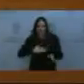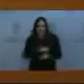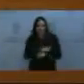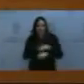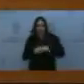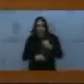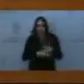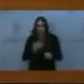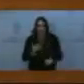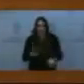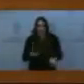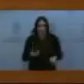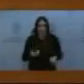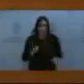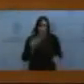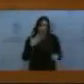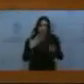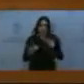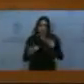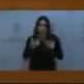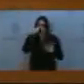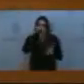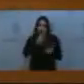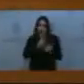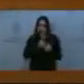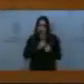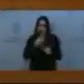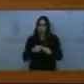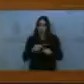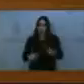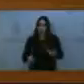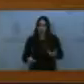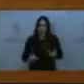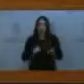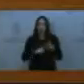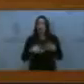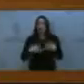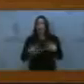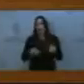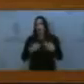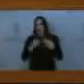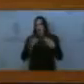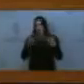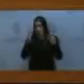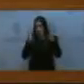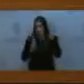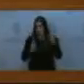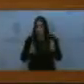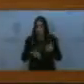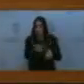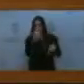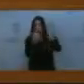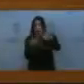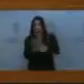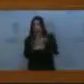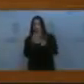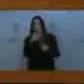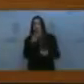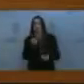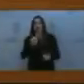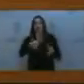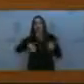Gobierno. Clara torpeza política. Sanidad animal. Algunos dirán que ya somos libres de